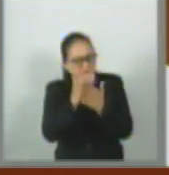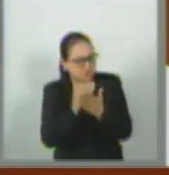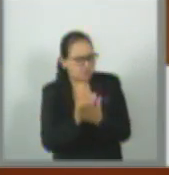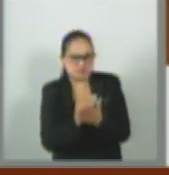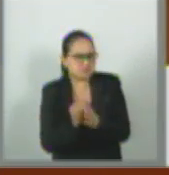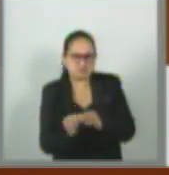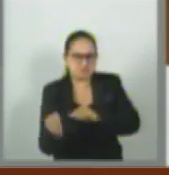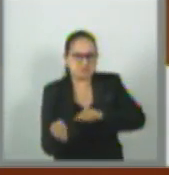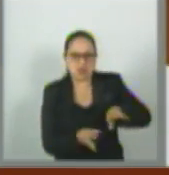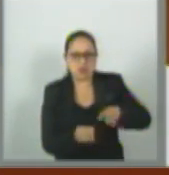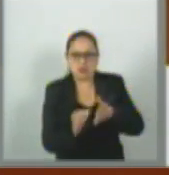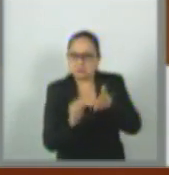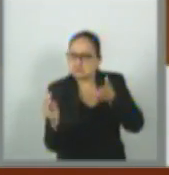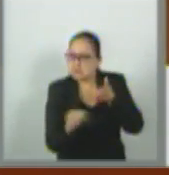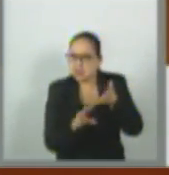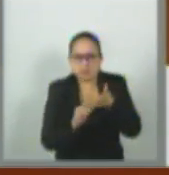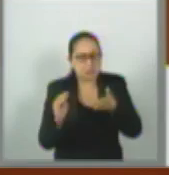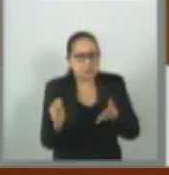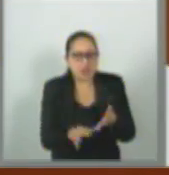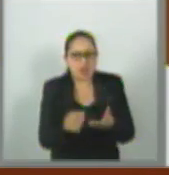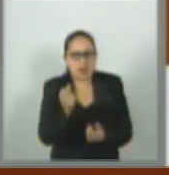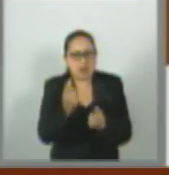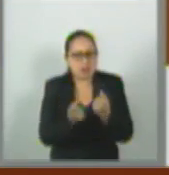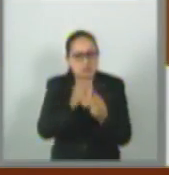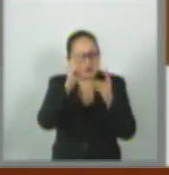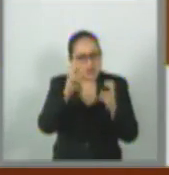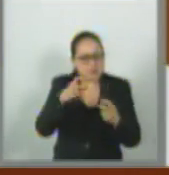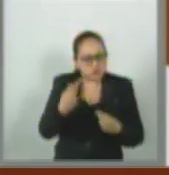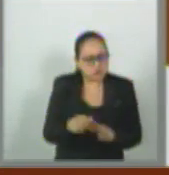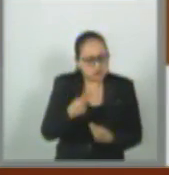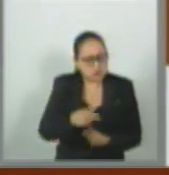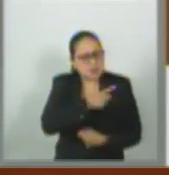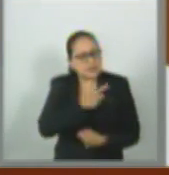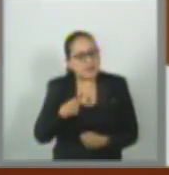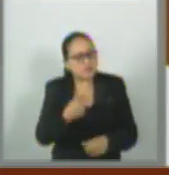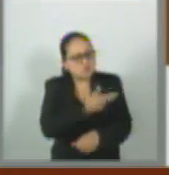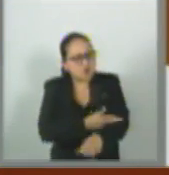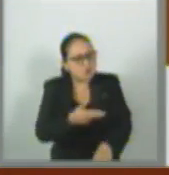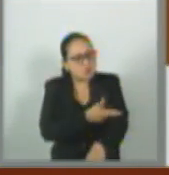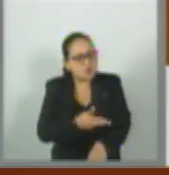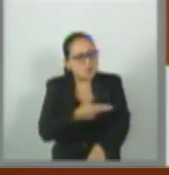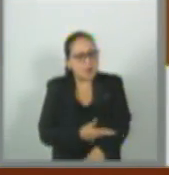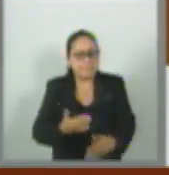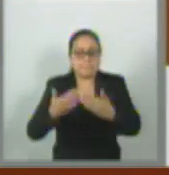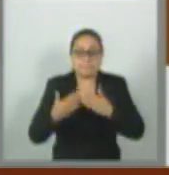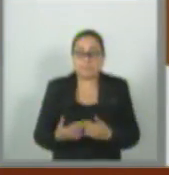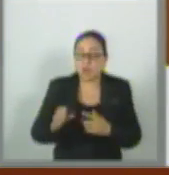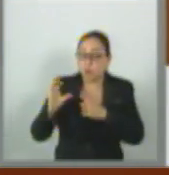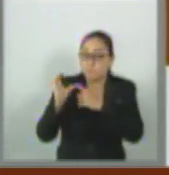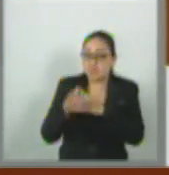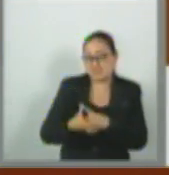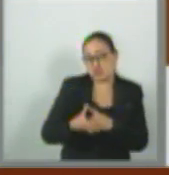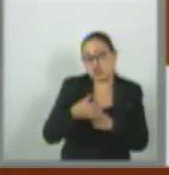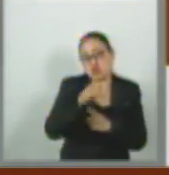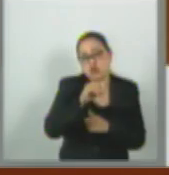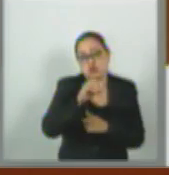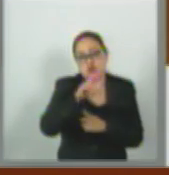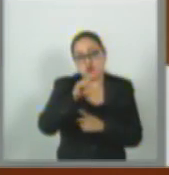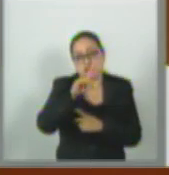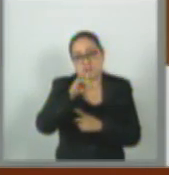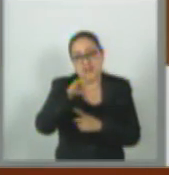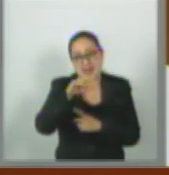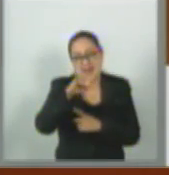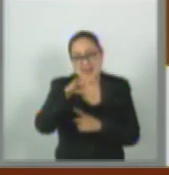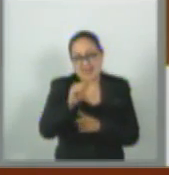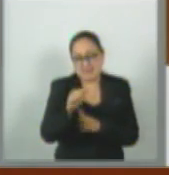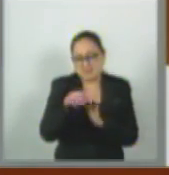asuntos que le competen a este parlamento las comisiones ordinarias de las cámaras que integran el